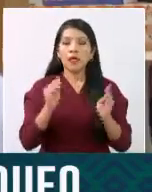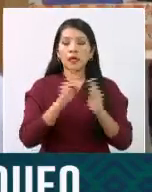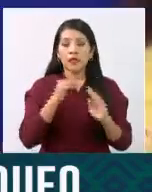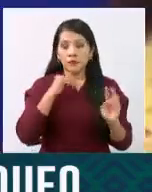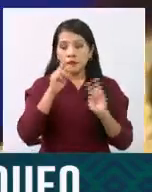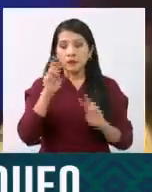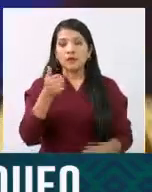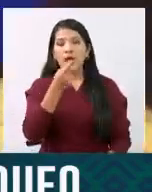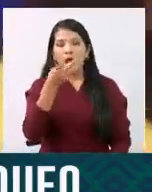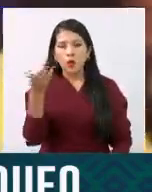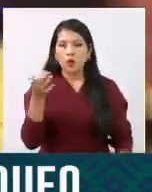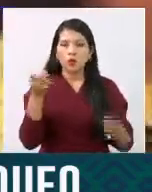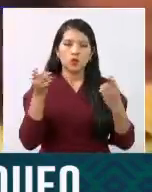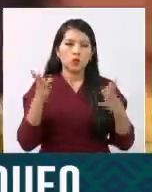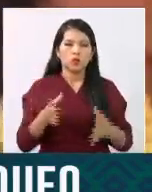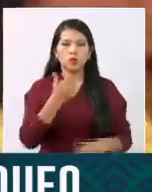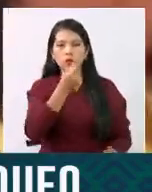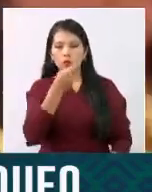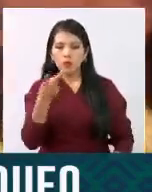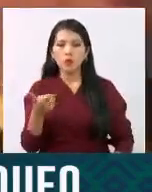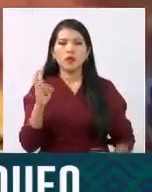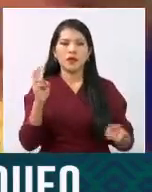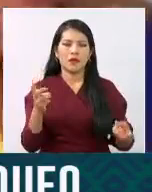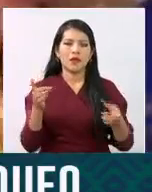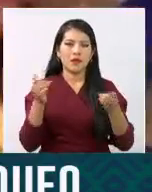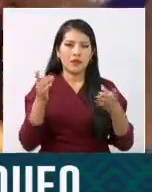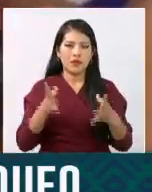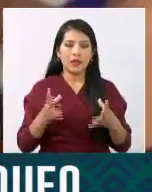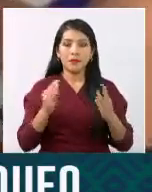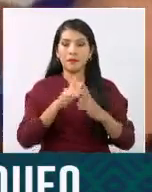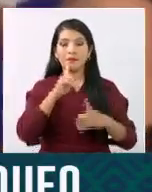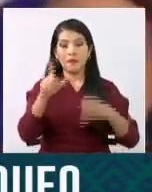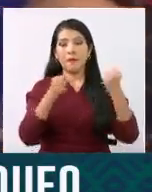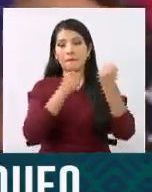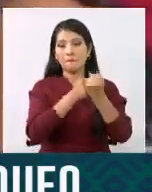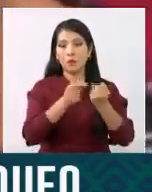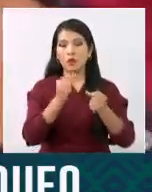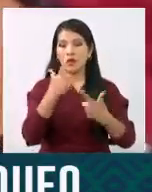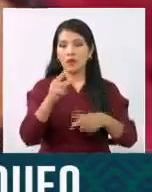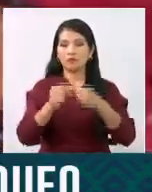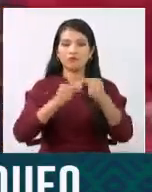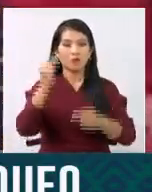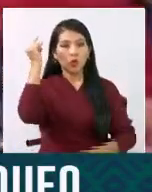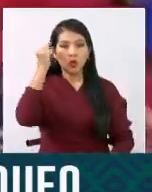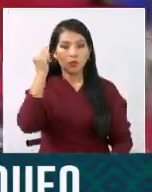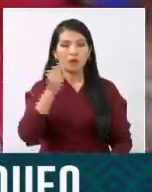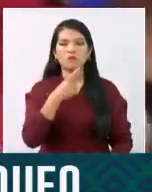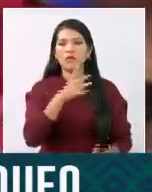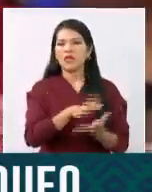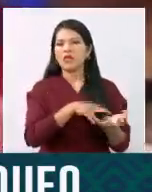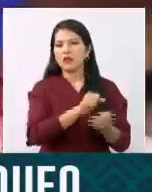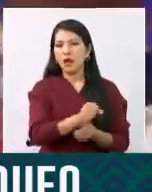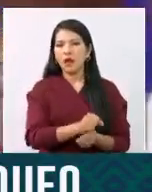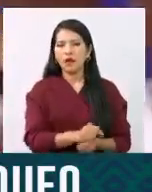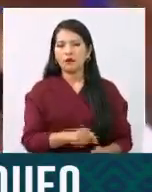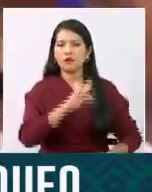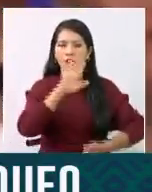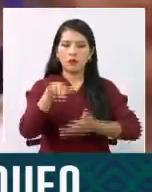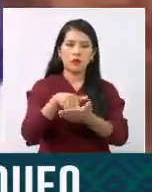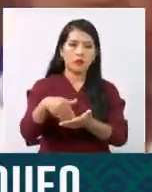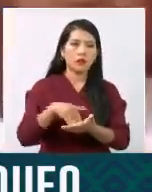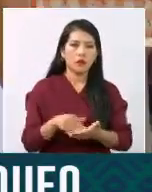algunas exautoridades, pues en vez de apoyar a la gestión de gobierno, perjudican, quieren desestabilizar, pues eso